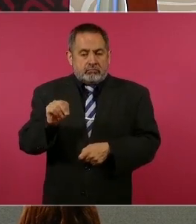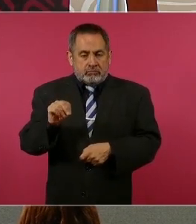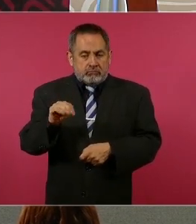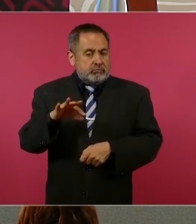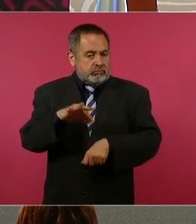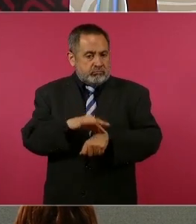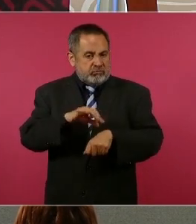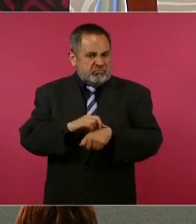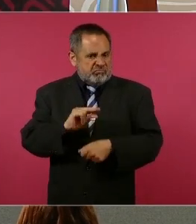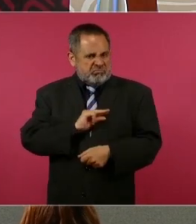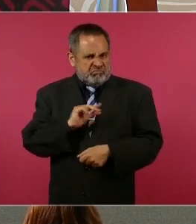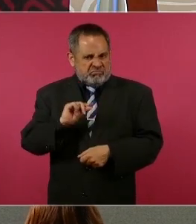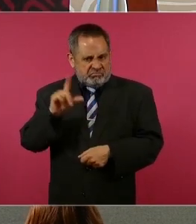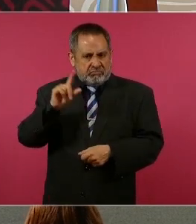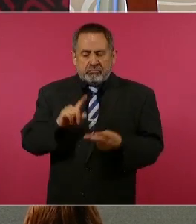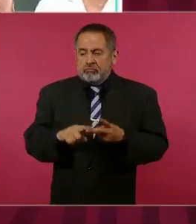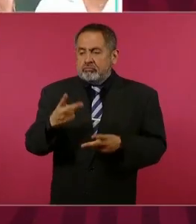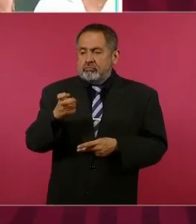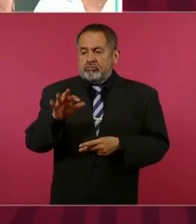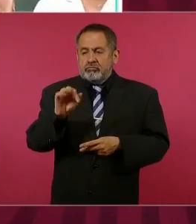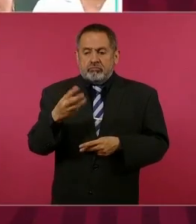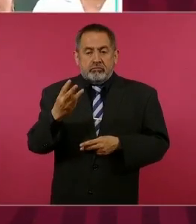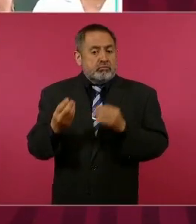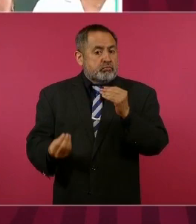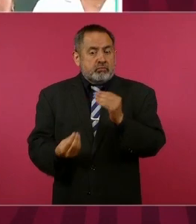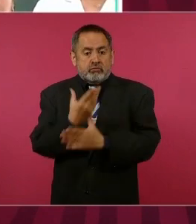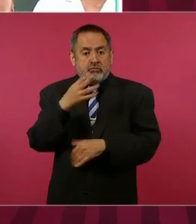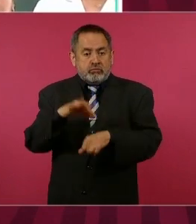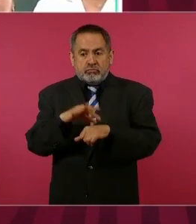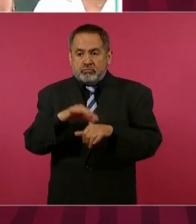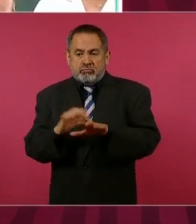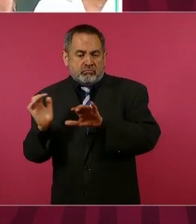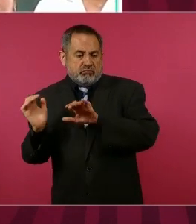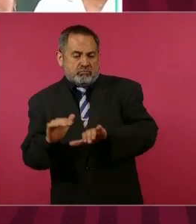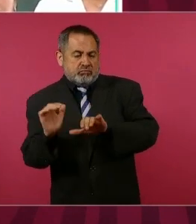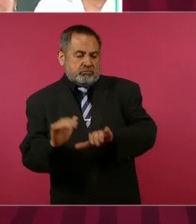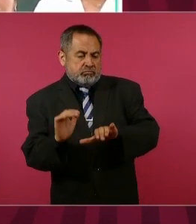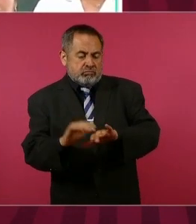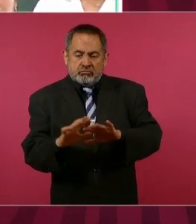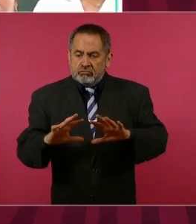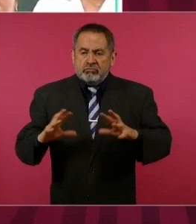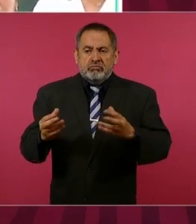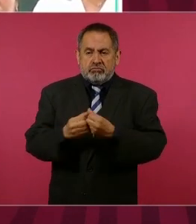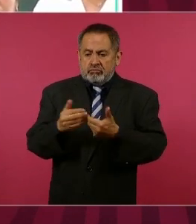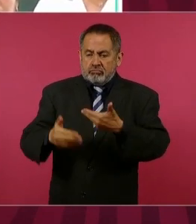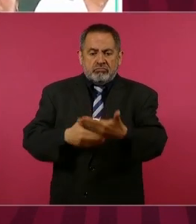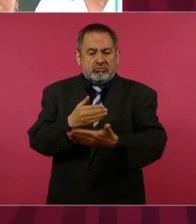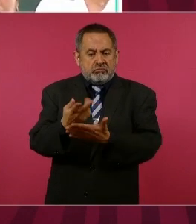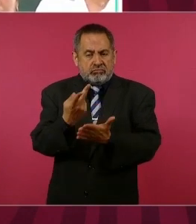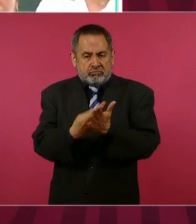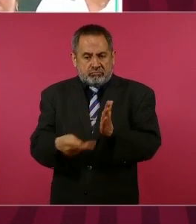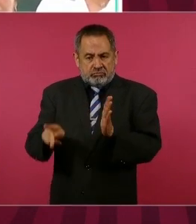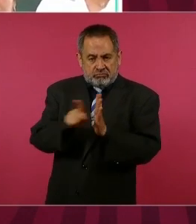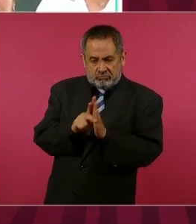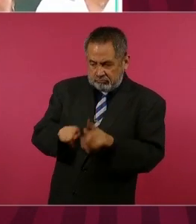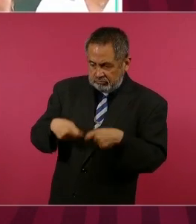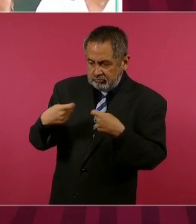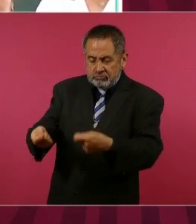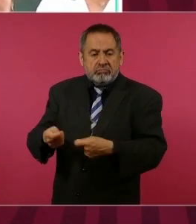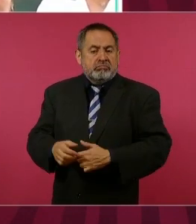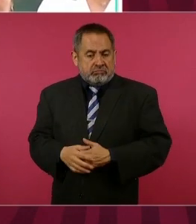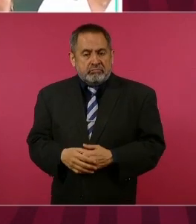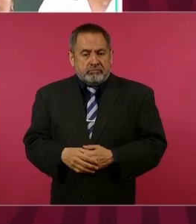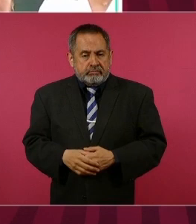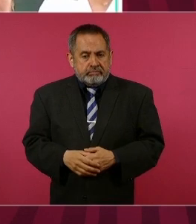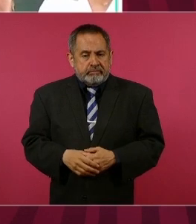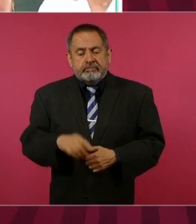y 343 médicos generales de nuevo ingreso, de 2.000 en total que están en proceso de ingreso.